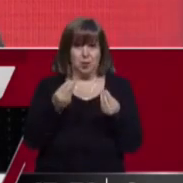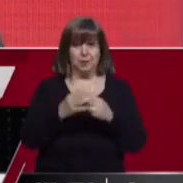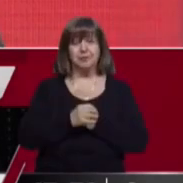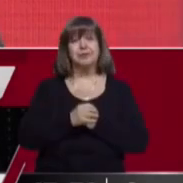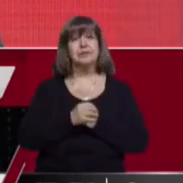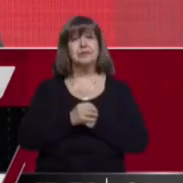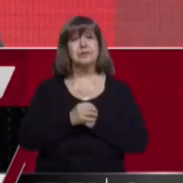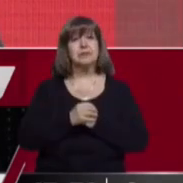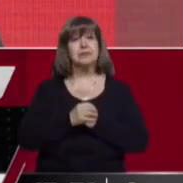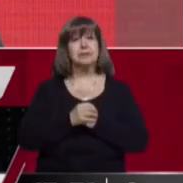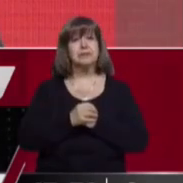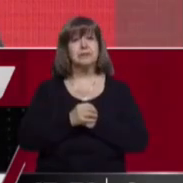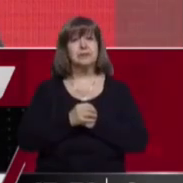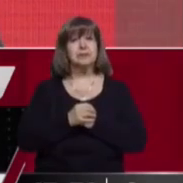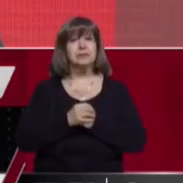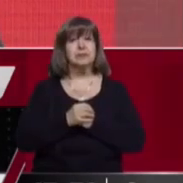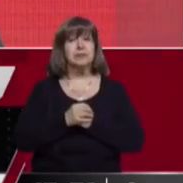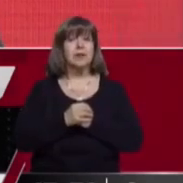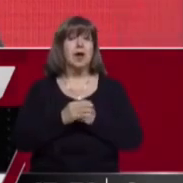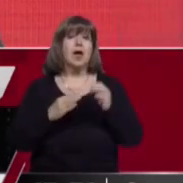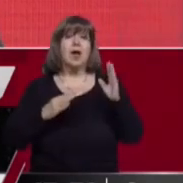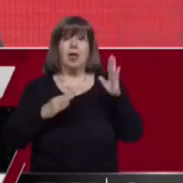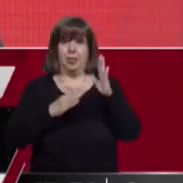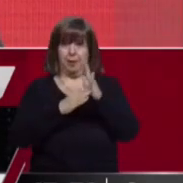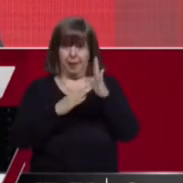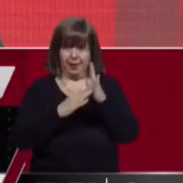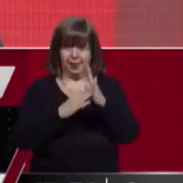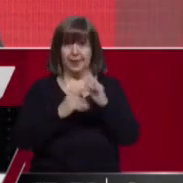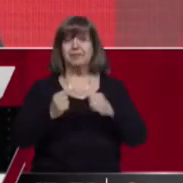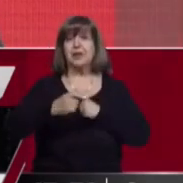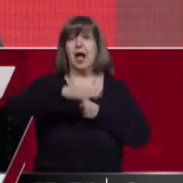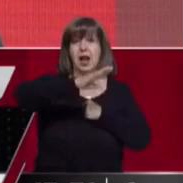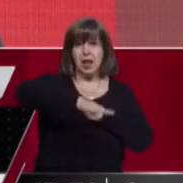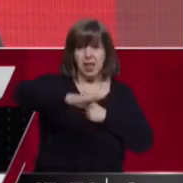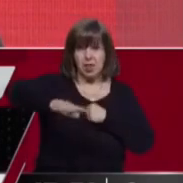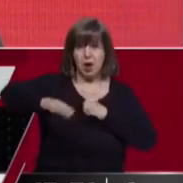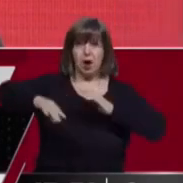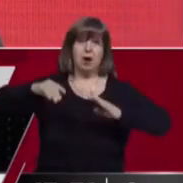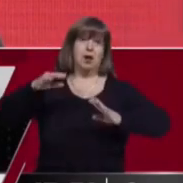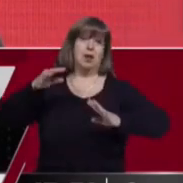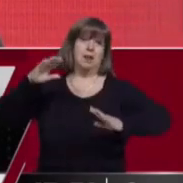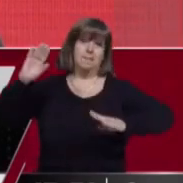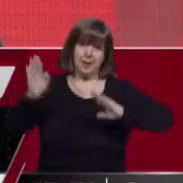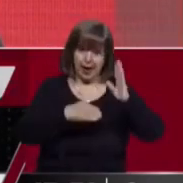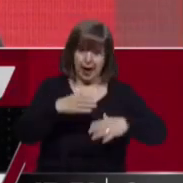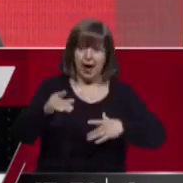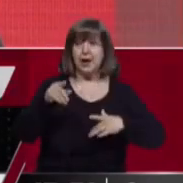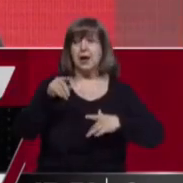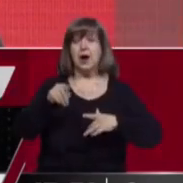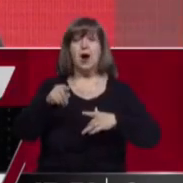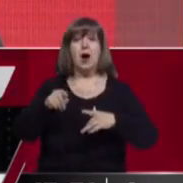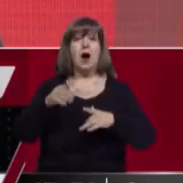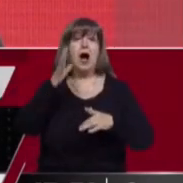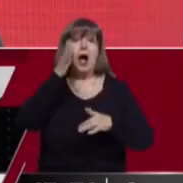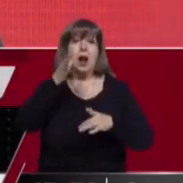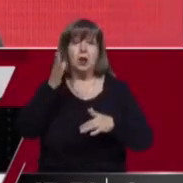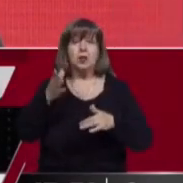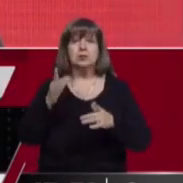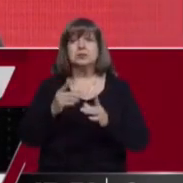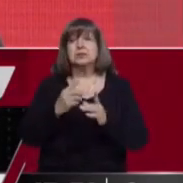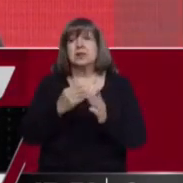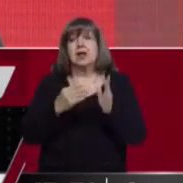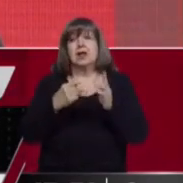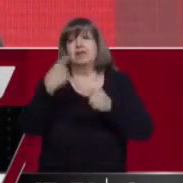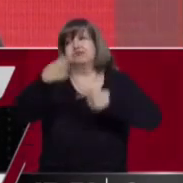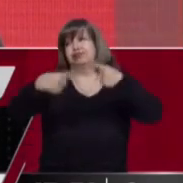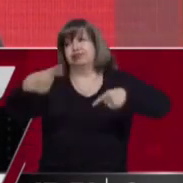del alcohol, incide o no la pobreza. A ver, ¿en qué ámbito estamos aquí en la provincia para hablar de cada caso de maltrato, cuál es